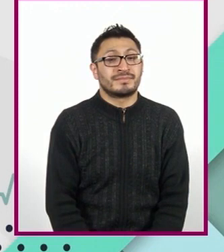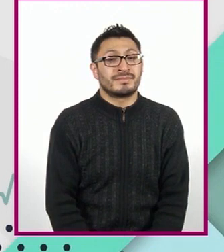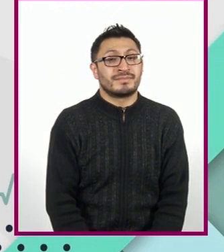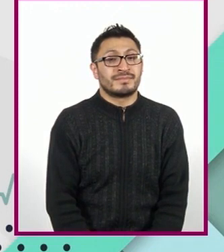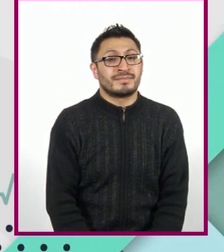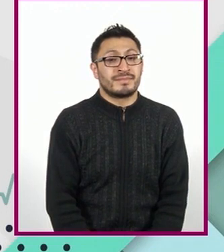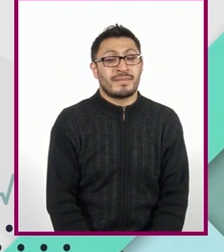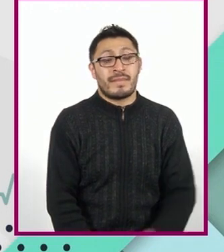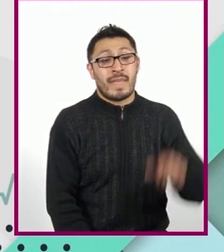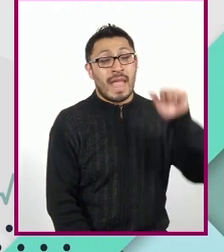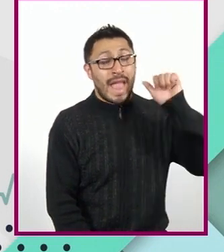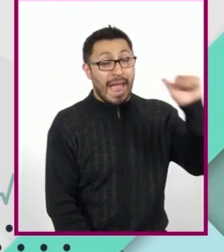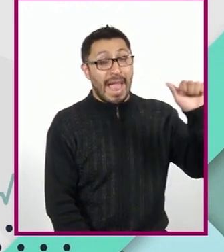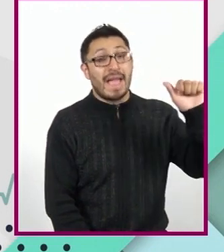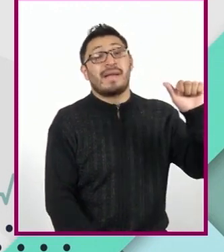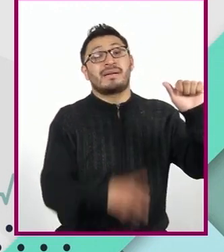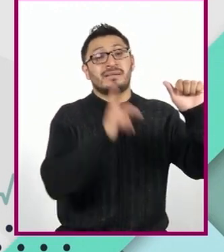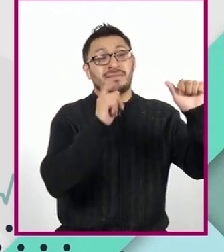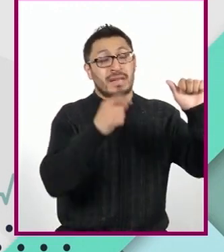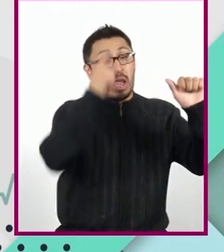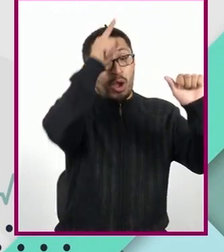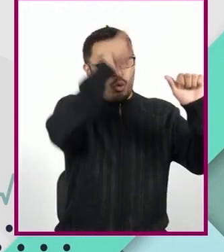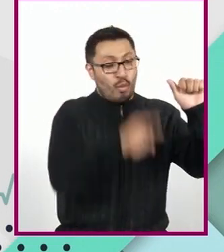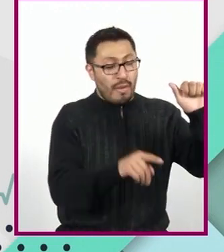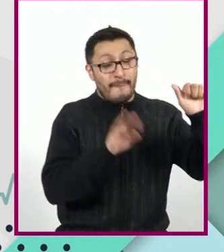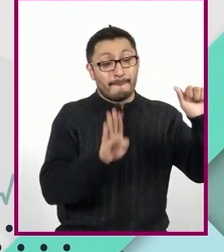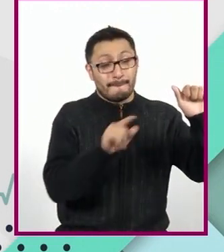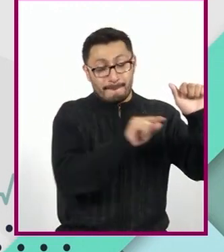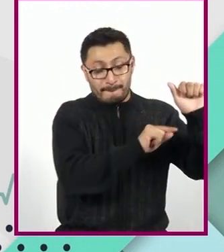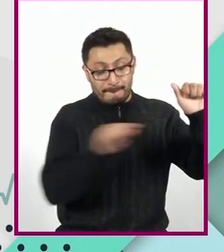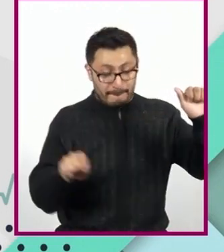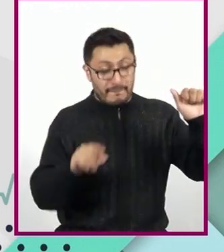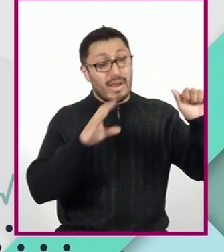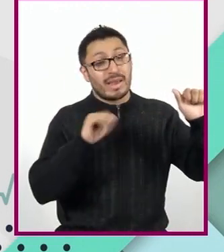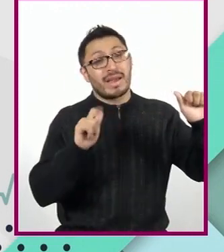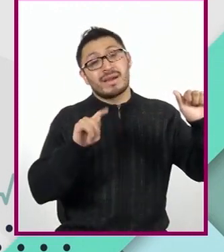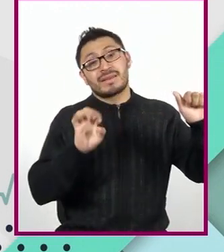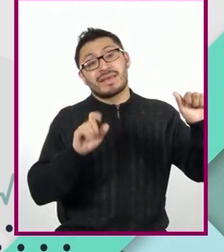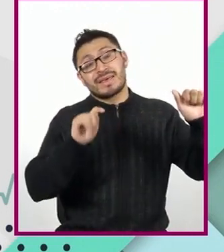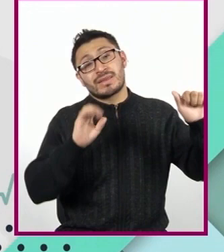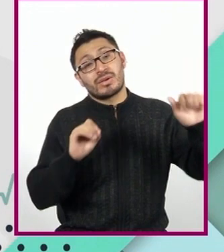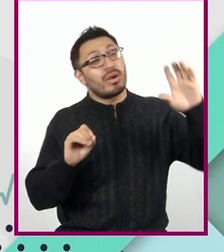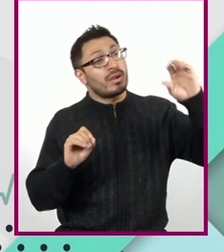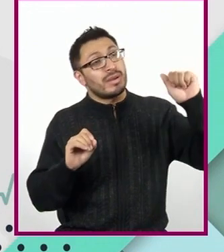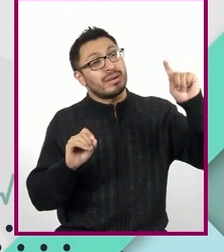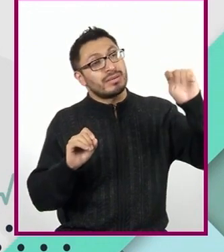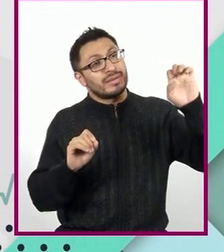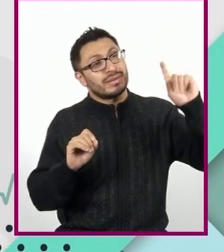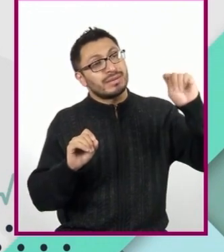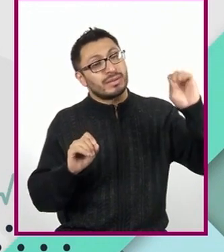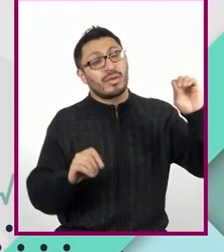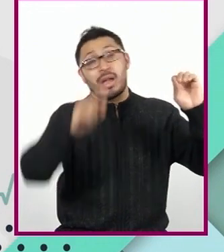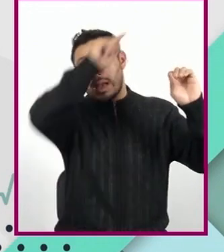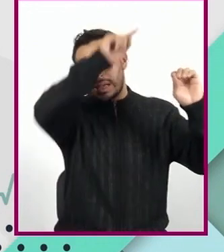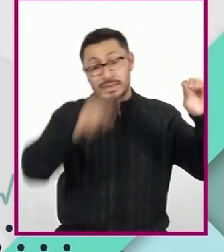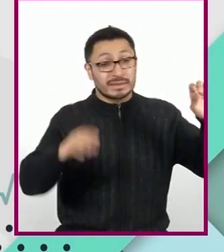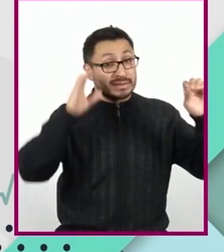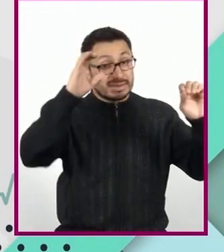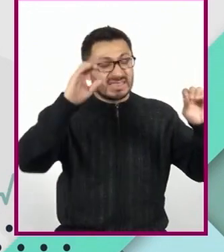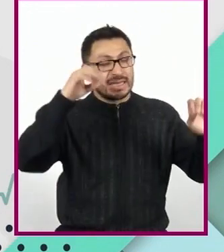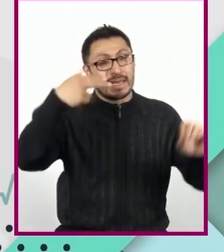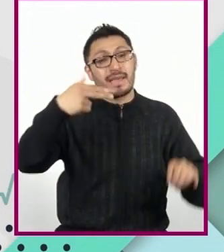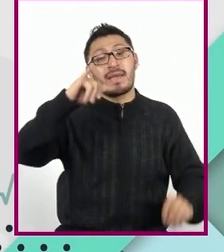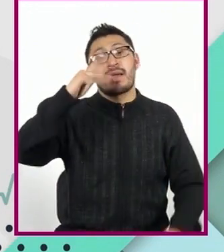Si A es la medida de uno de los catetos, B es la medida de otro cateto y C es la medida de la hipotenusa,